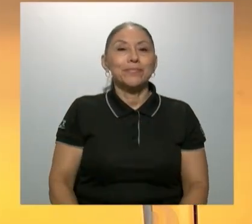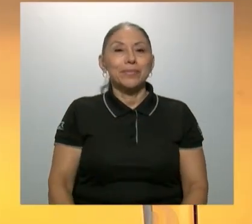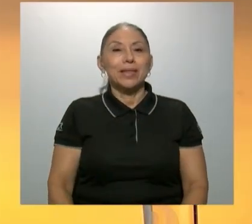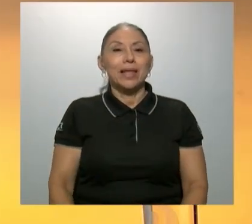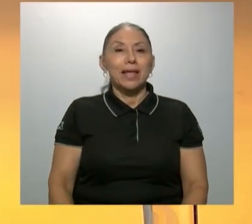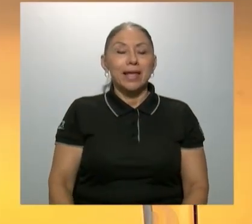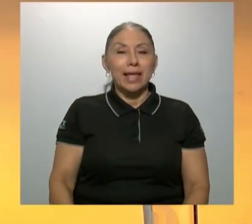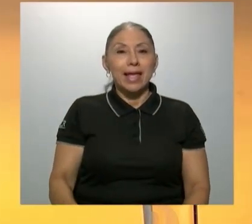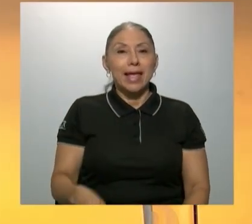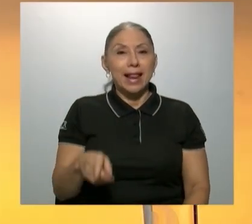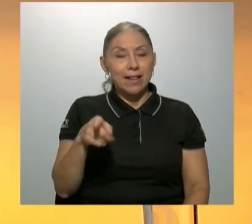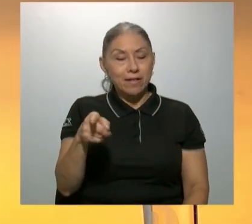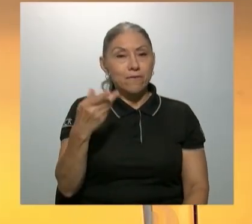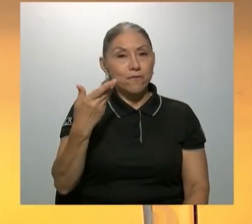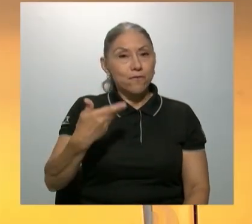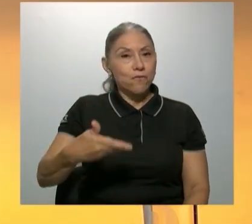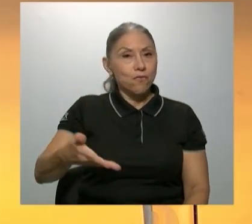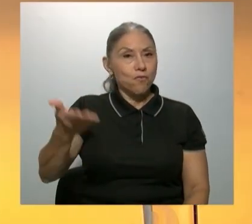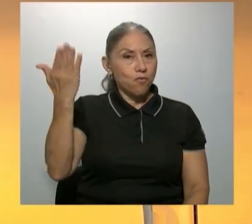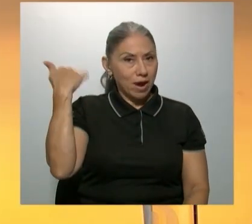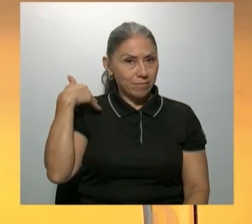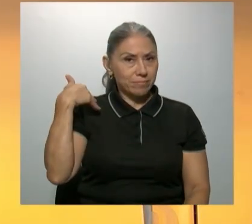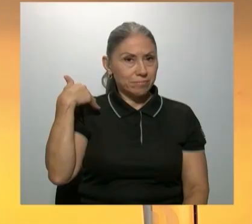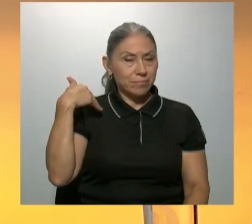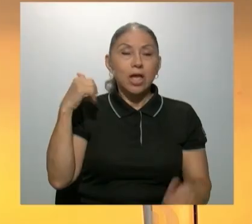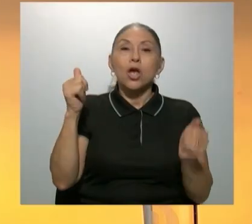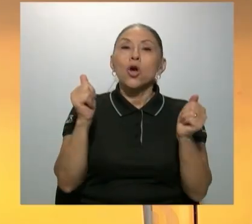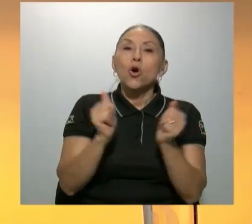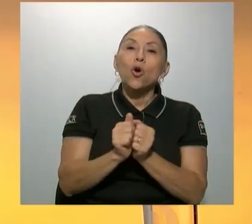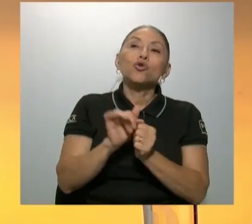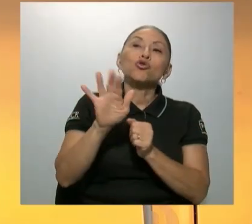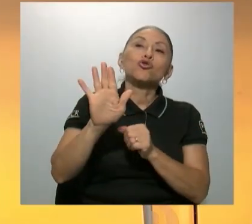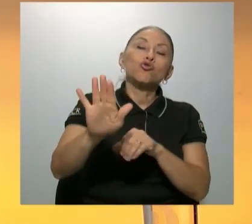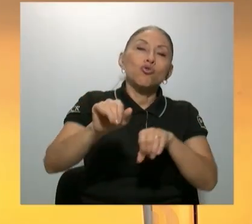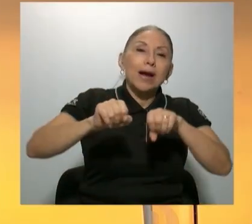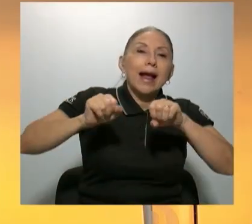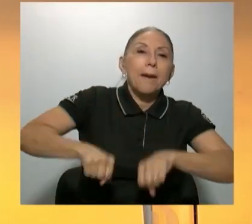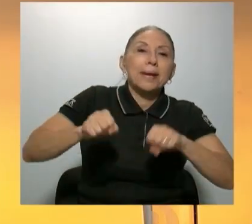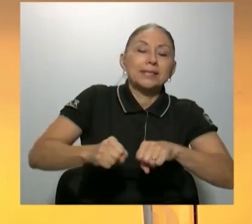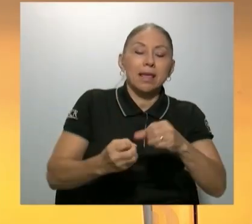Fue con esa capacidad de crear instituciones,